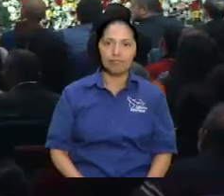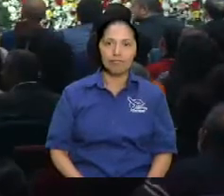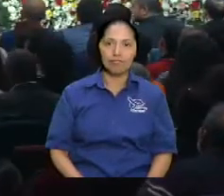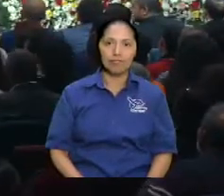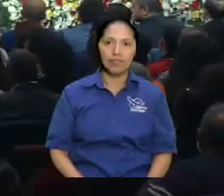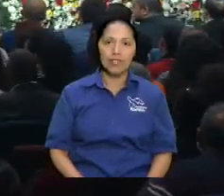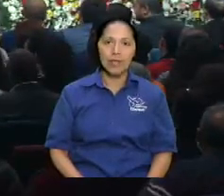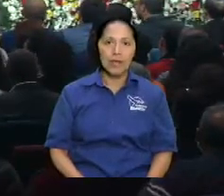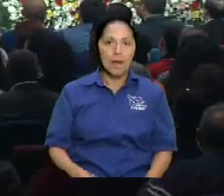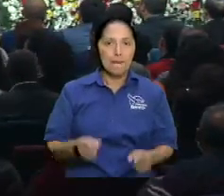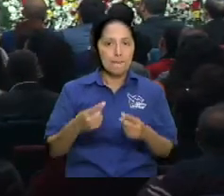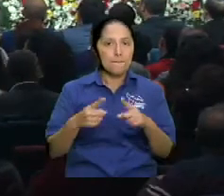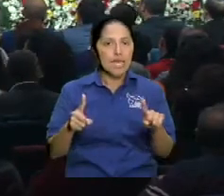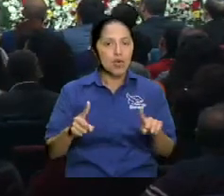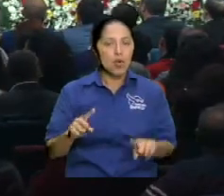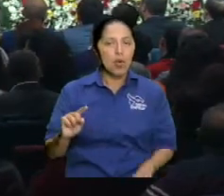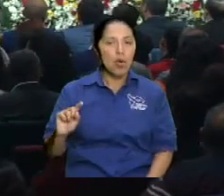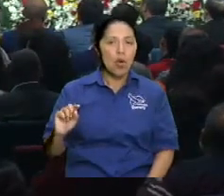¿pero qué hicieron ellos?